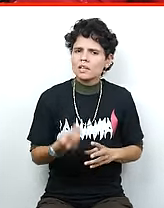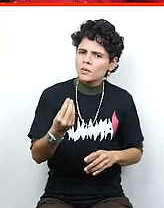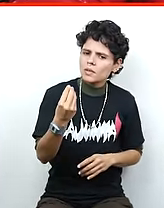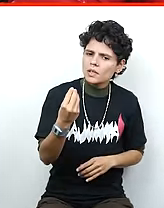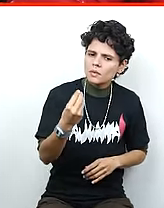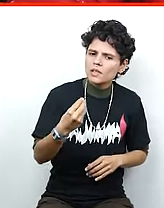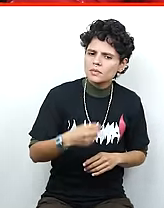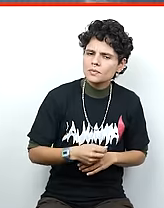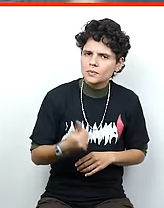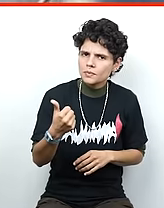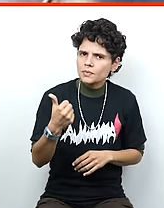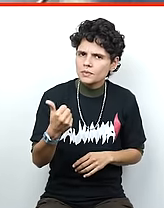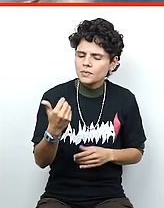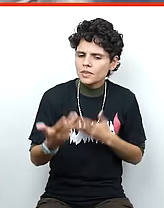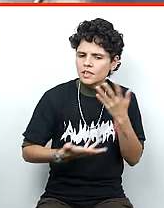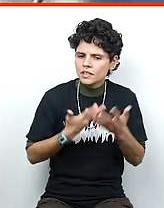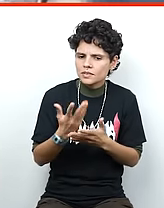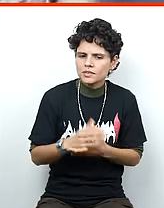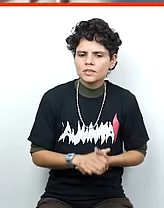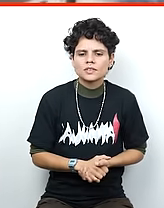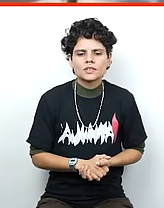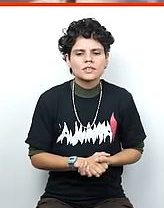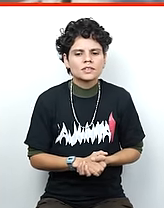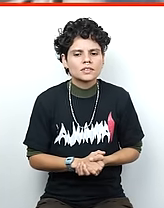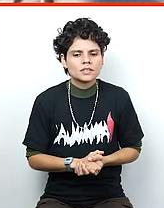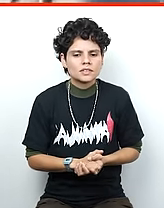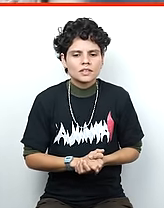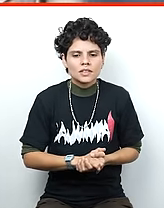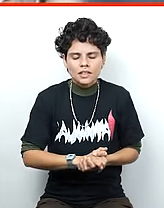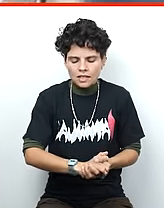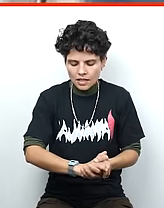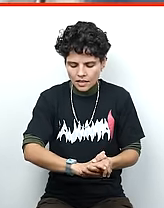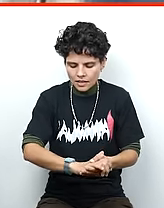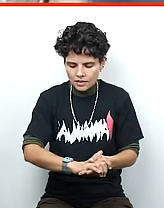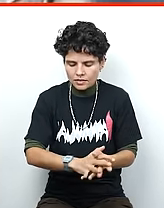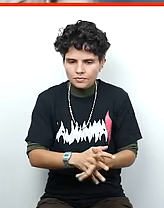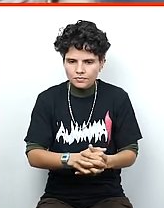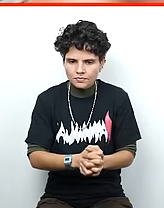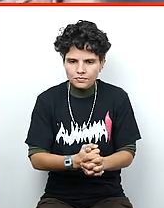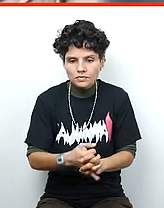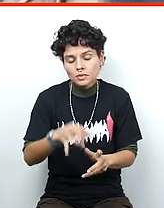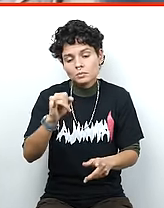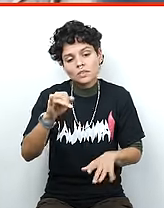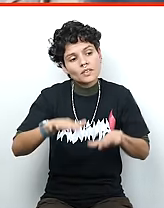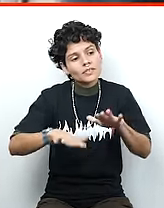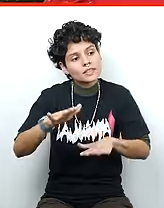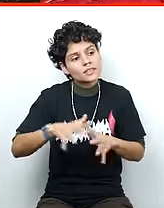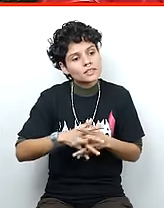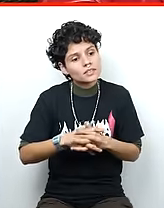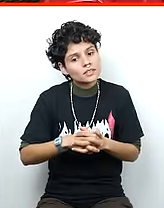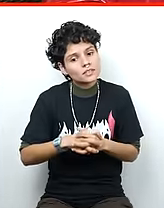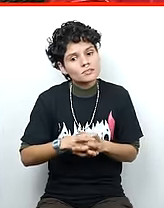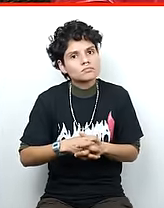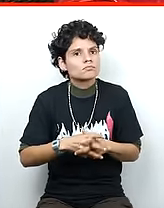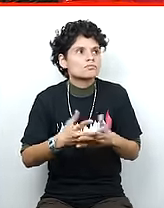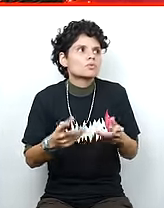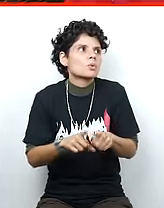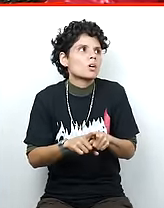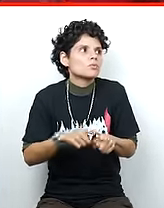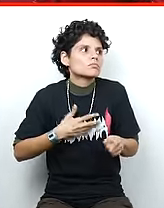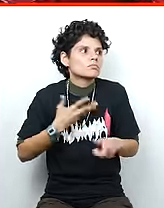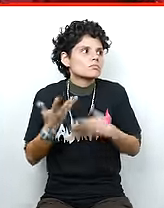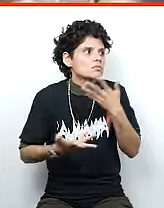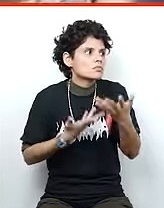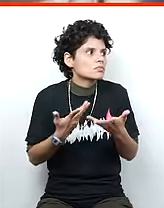Está bueno. Sí, porque a la larga igual uno canta las cosas que, no sé, igual, aunque la gente diga que no,